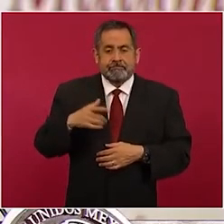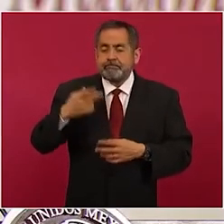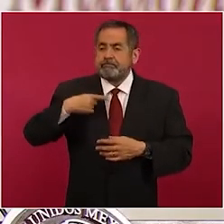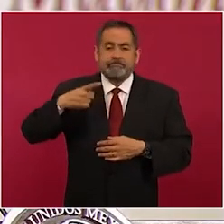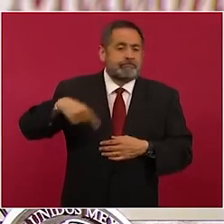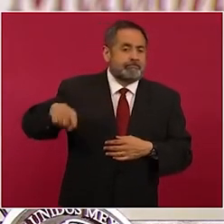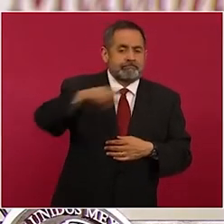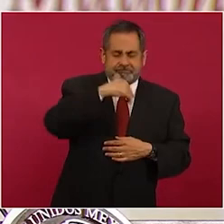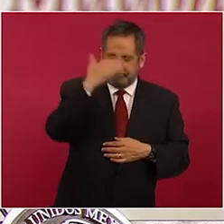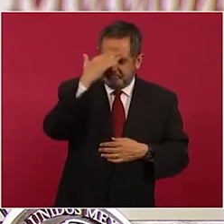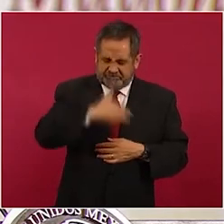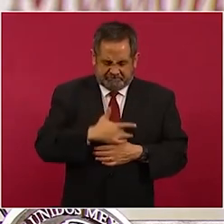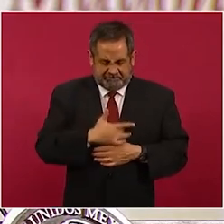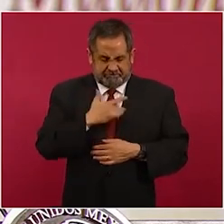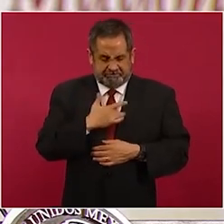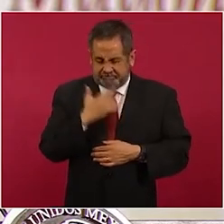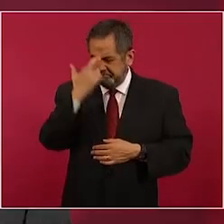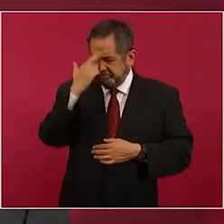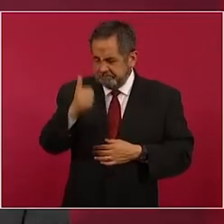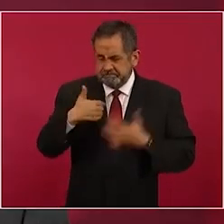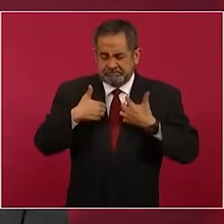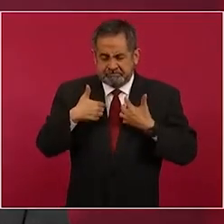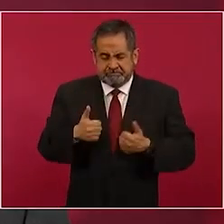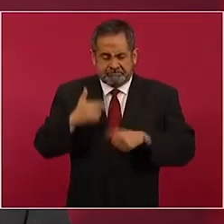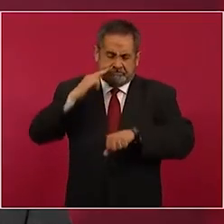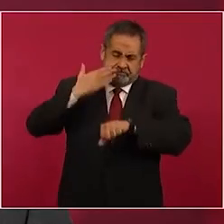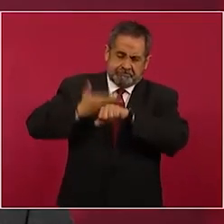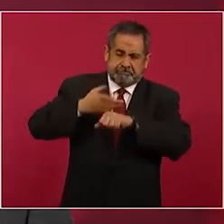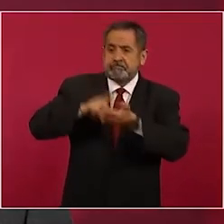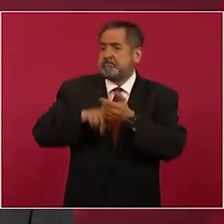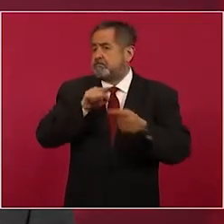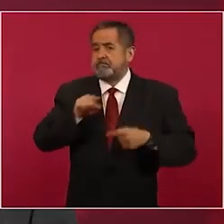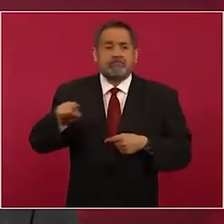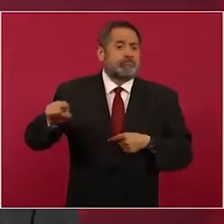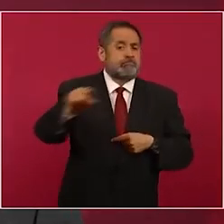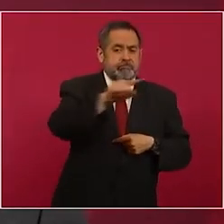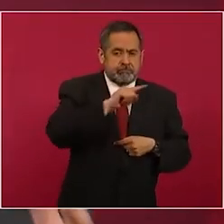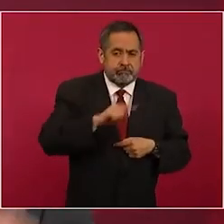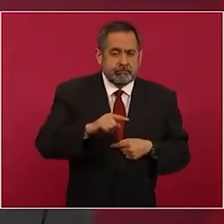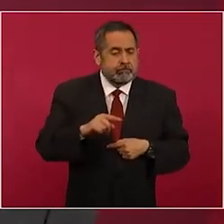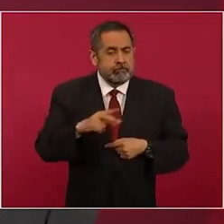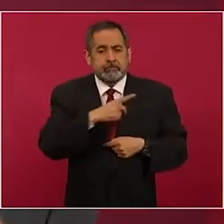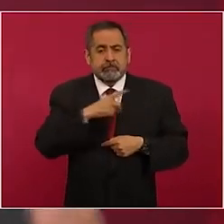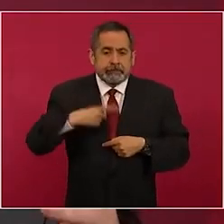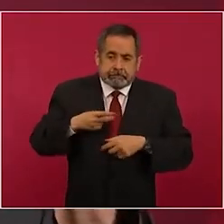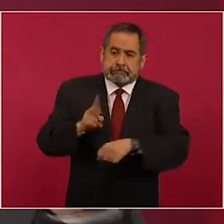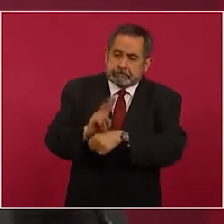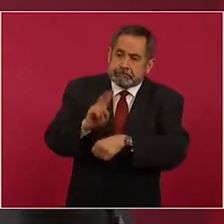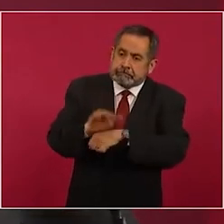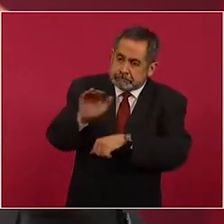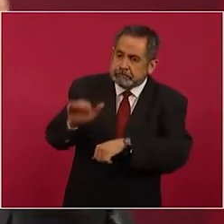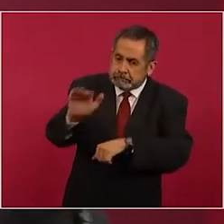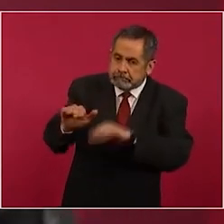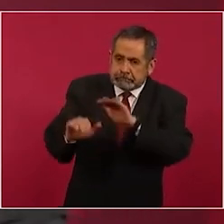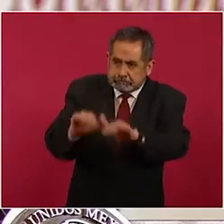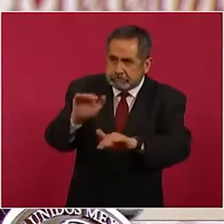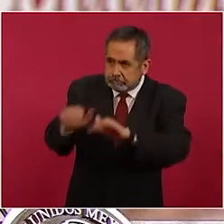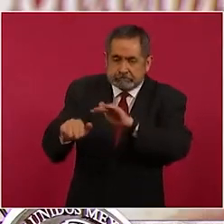pueblo muy solidario y muy responsable. No hay que estarlo tutelando, no hay que